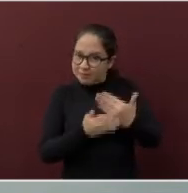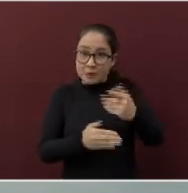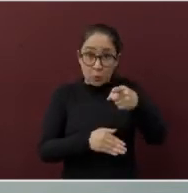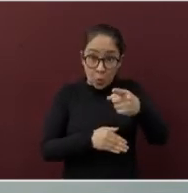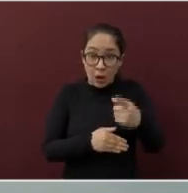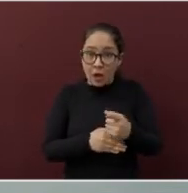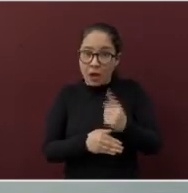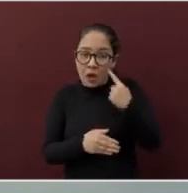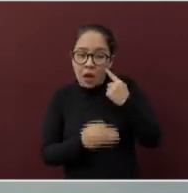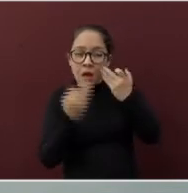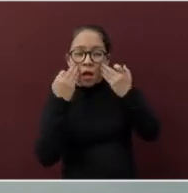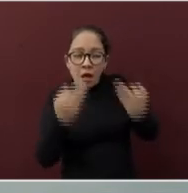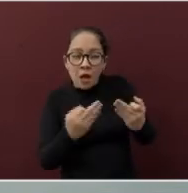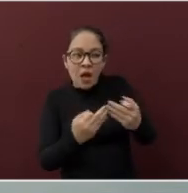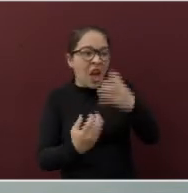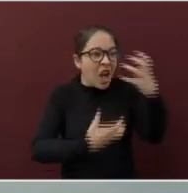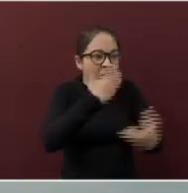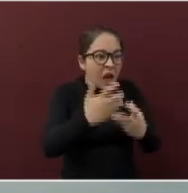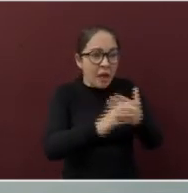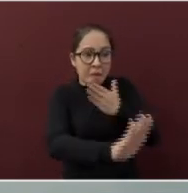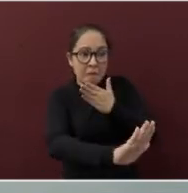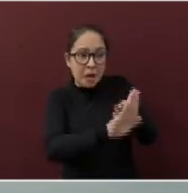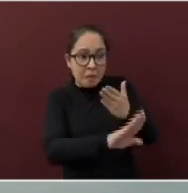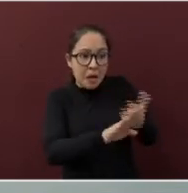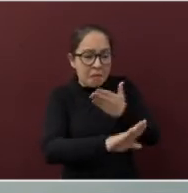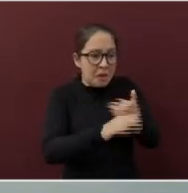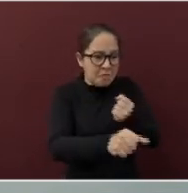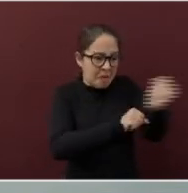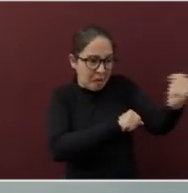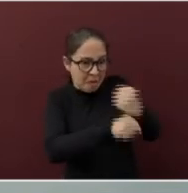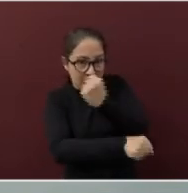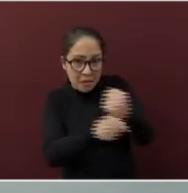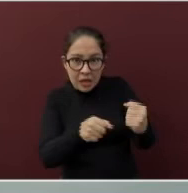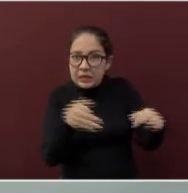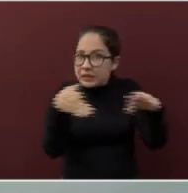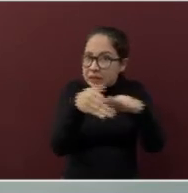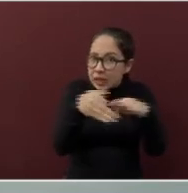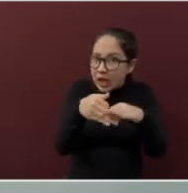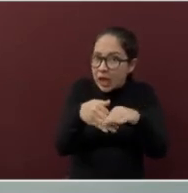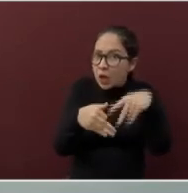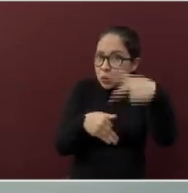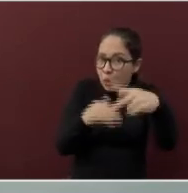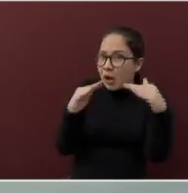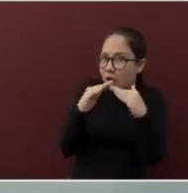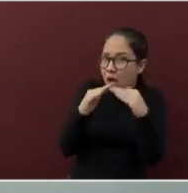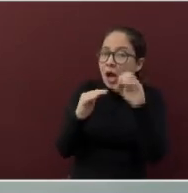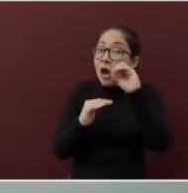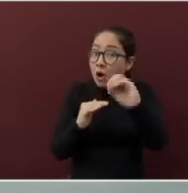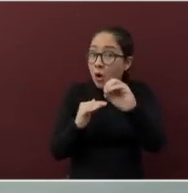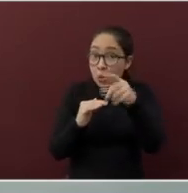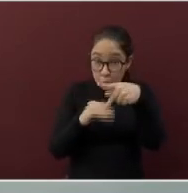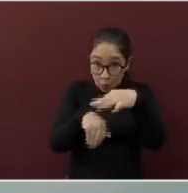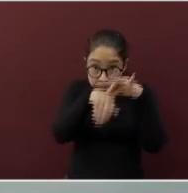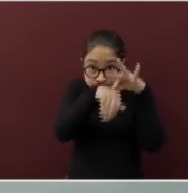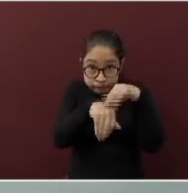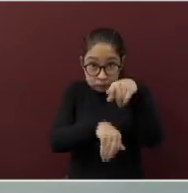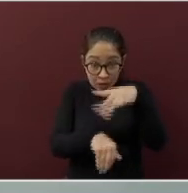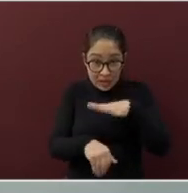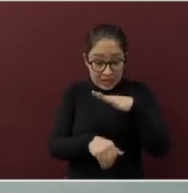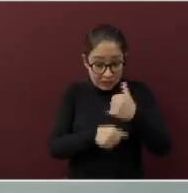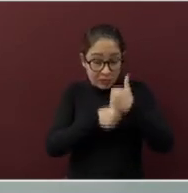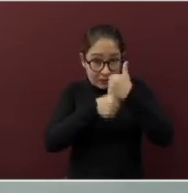insultos o golpe en alguna vivienda cercana o tú misma estás pasando por una situación llama al 911